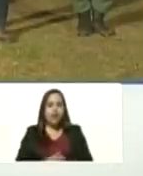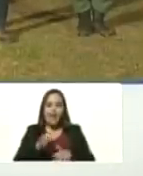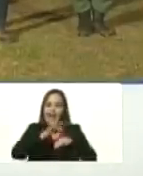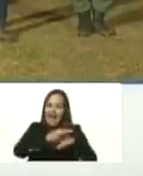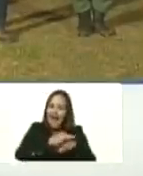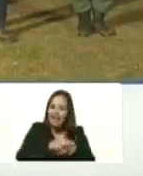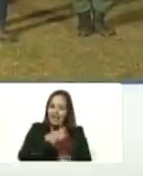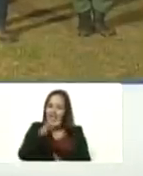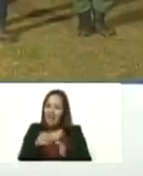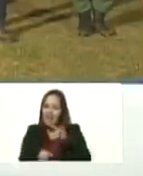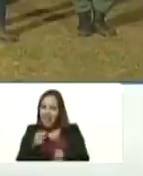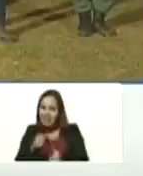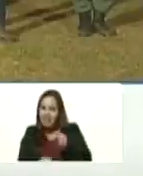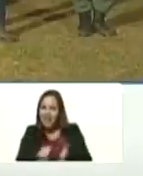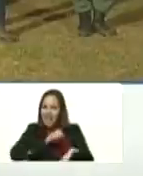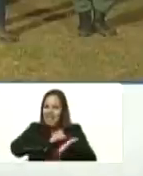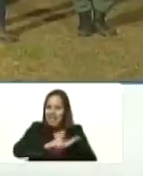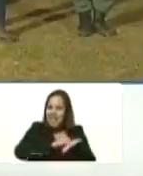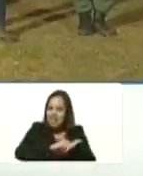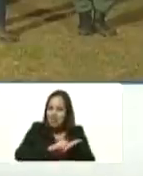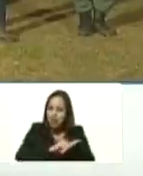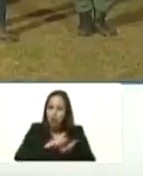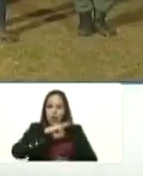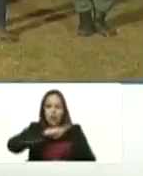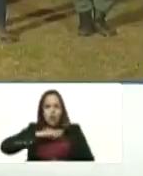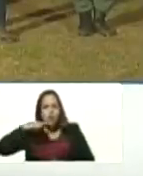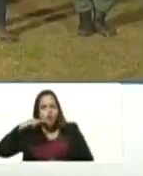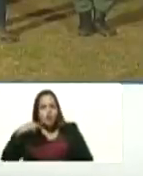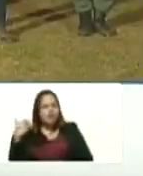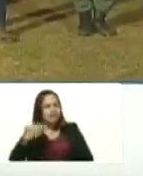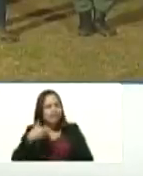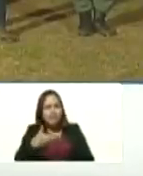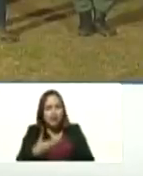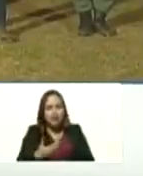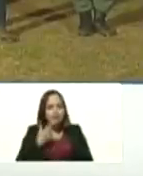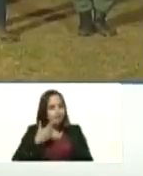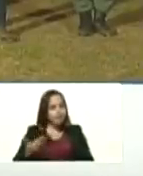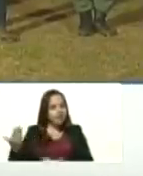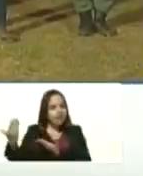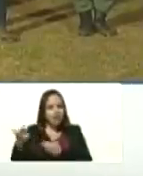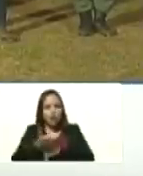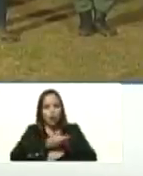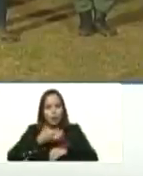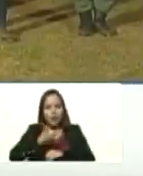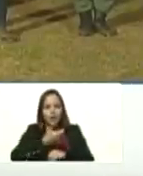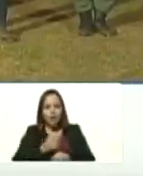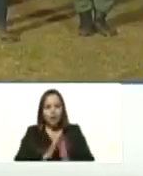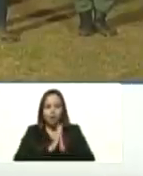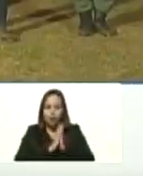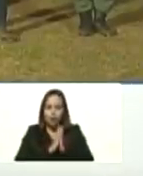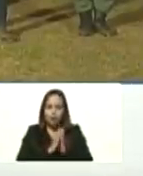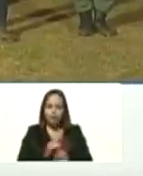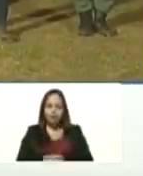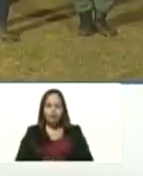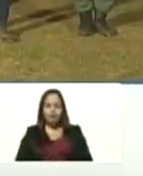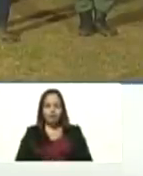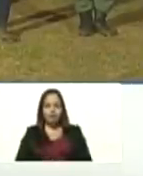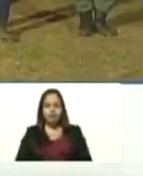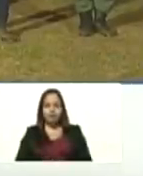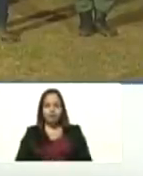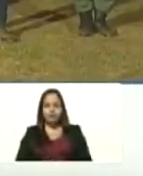leche quesos dulces adelante gobernador ernesto luna por favor